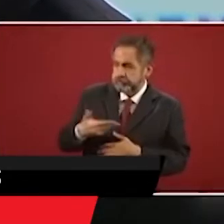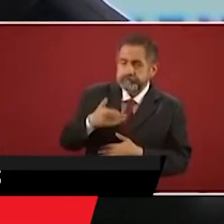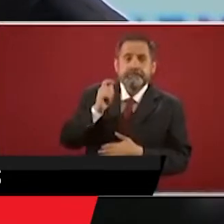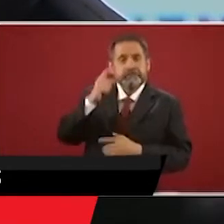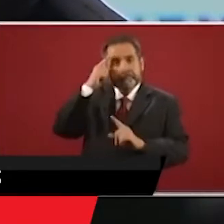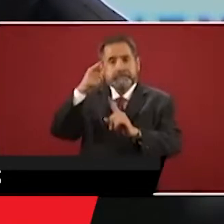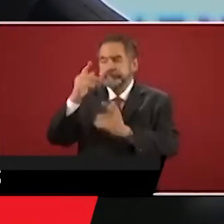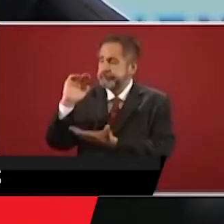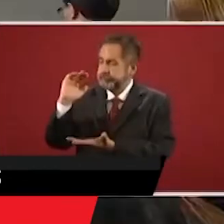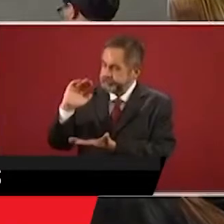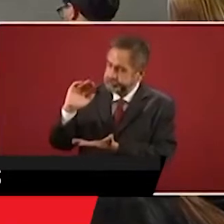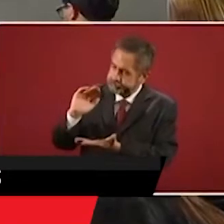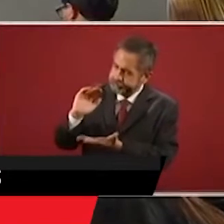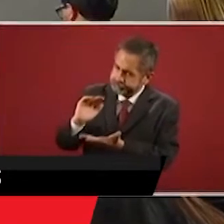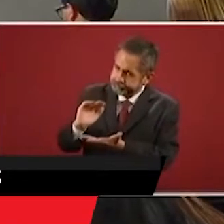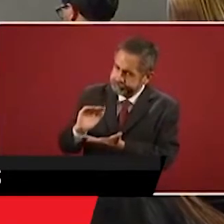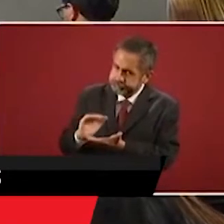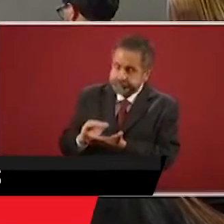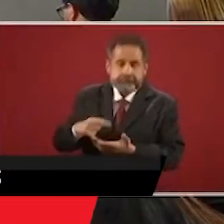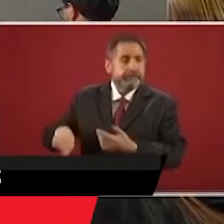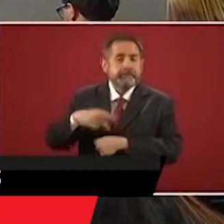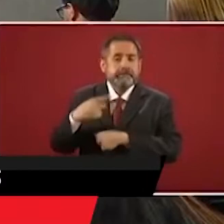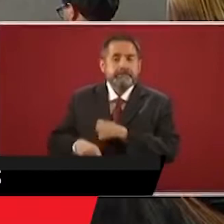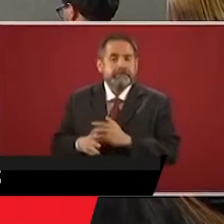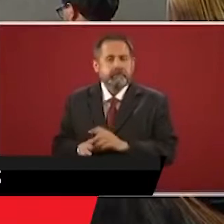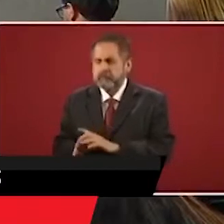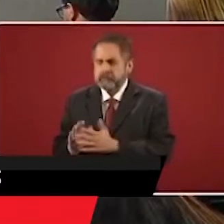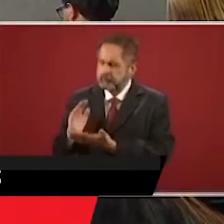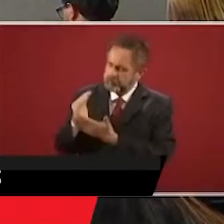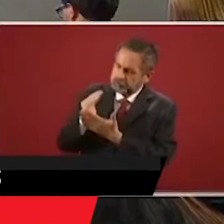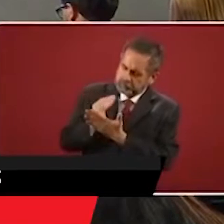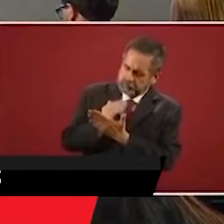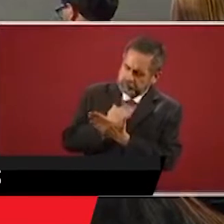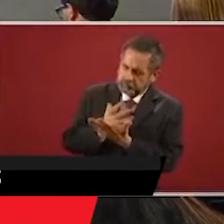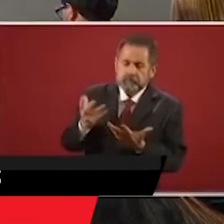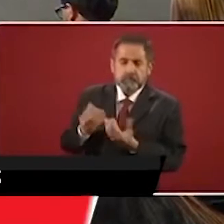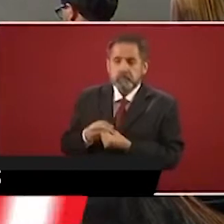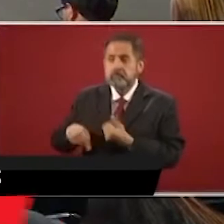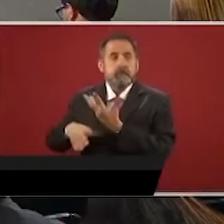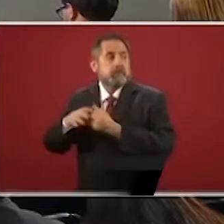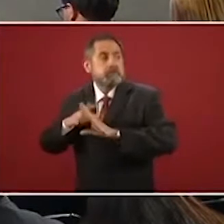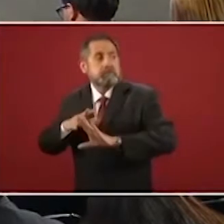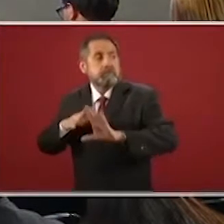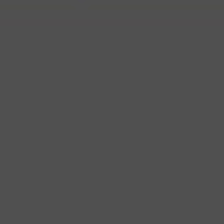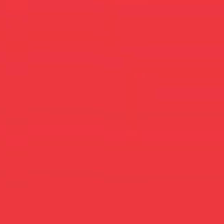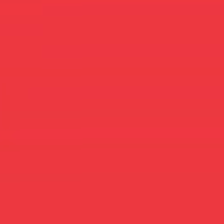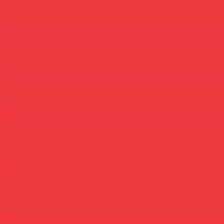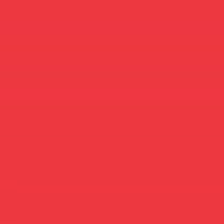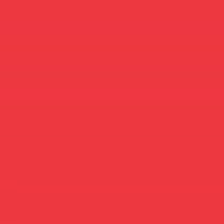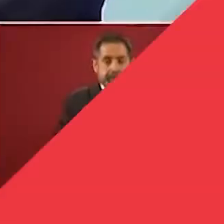Nacional por el plan migratorio. Destacó que el número de mexicanos con visa de trabajo en Estados Unidos es mayor que el de